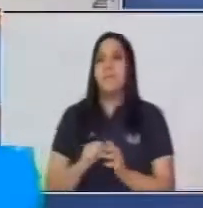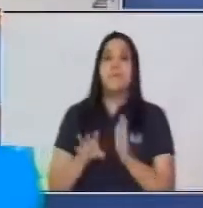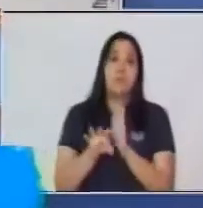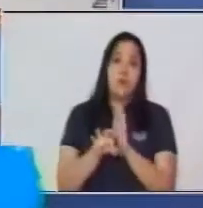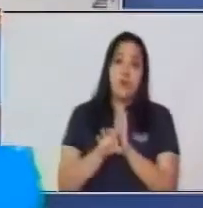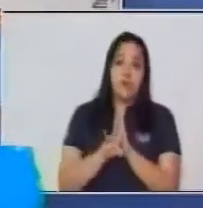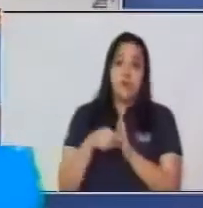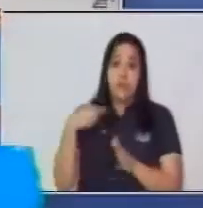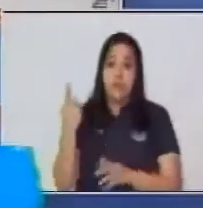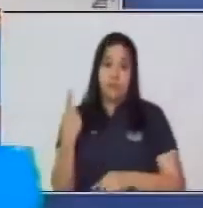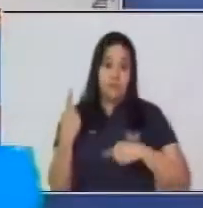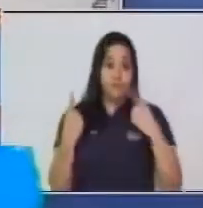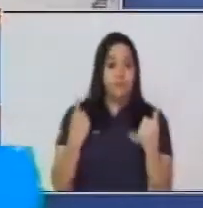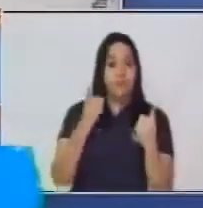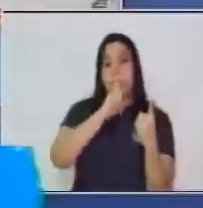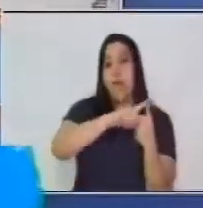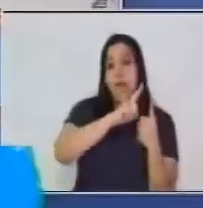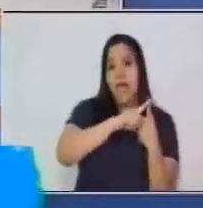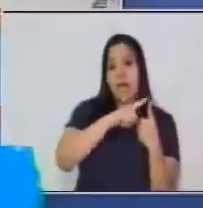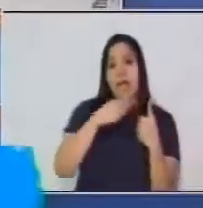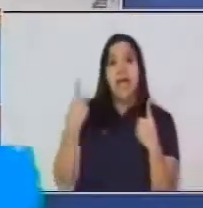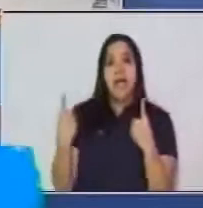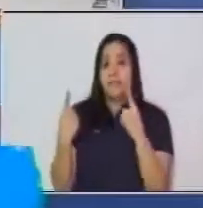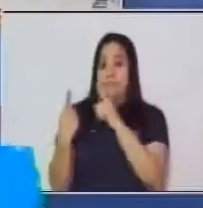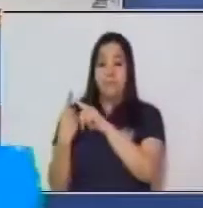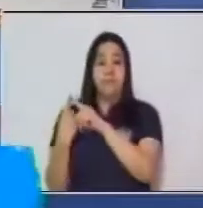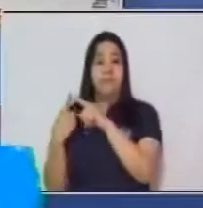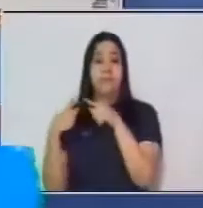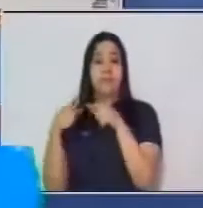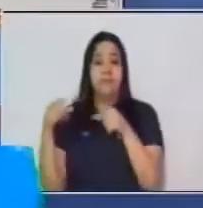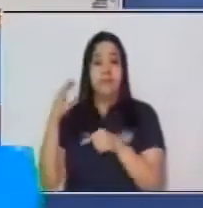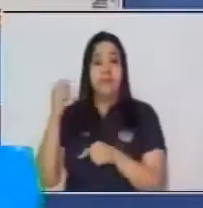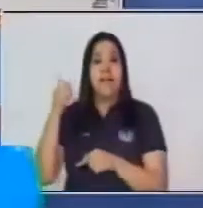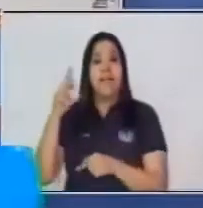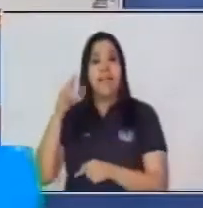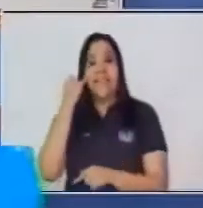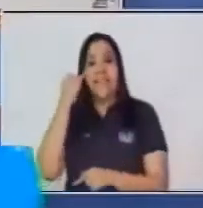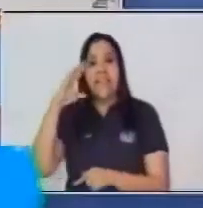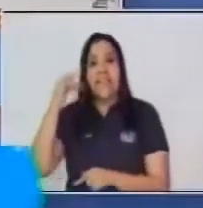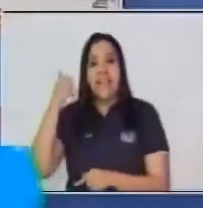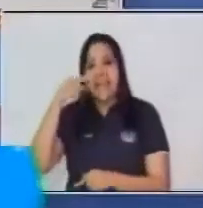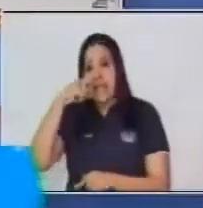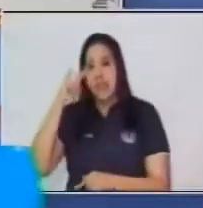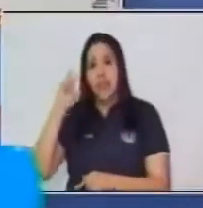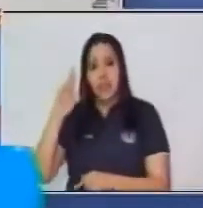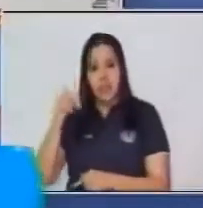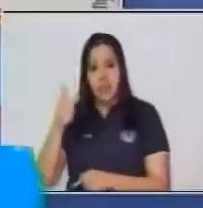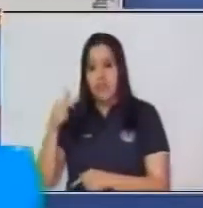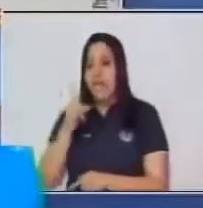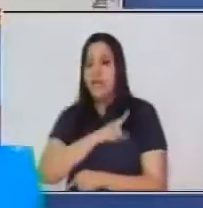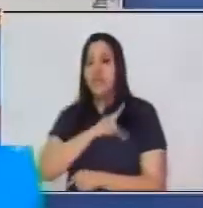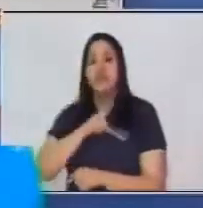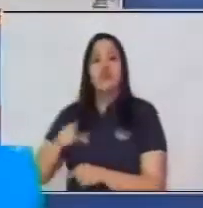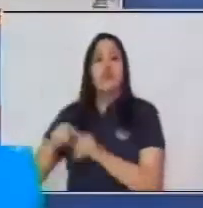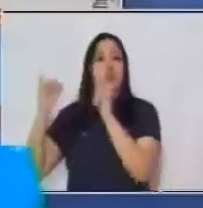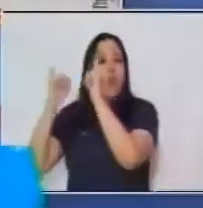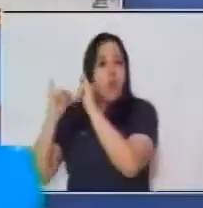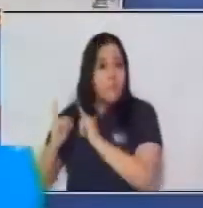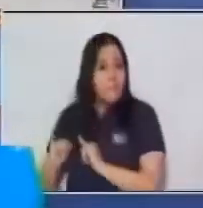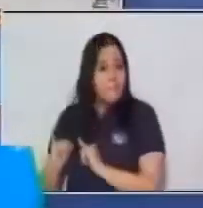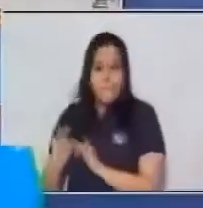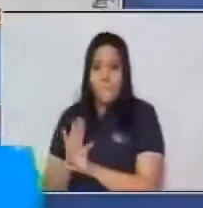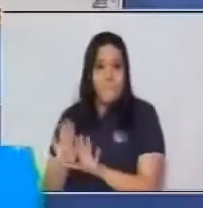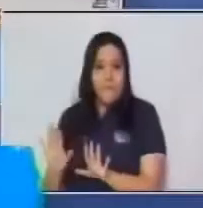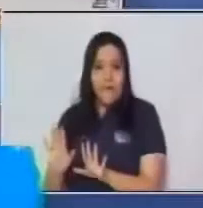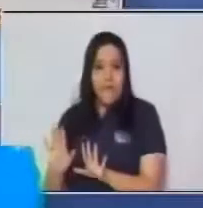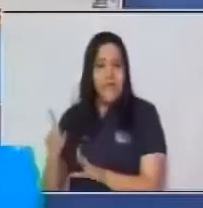diferencia, una caricatura en sí solo va a estar formado por una imagen. Si has visto en la prensa algunas que salen,